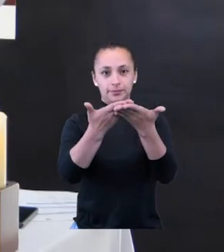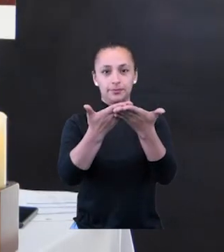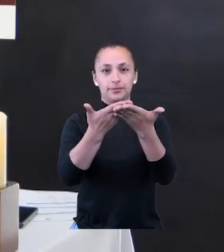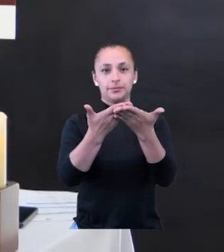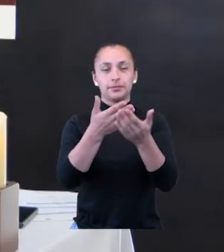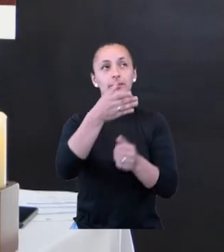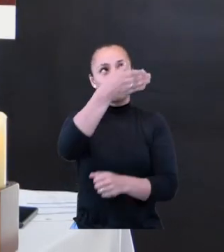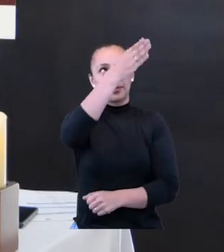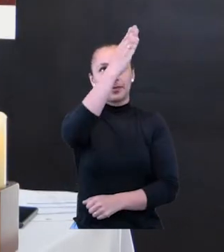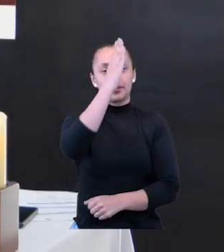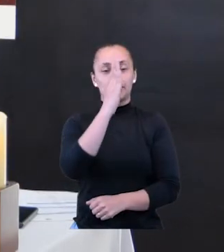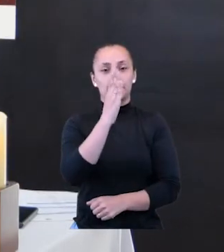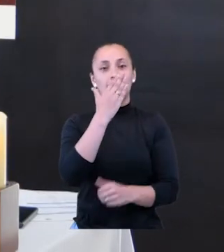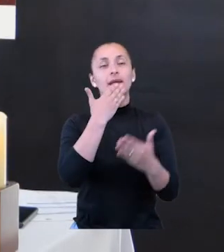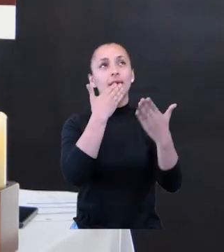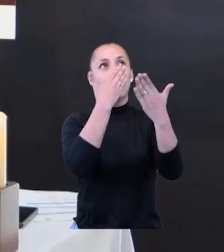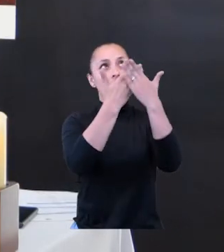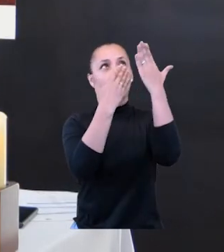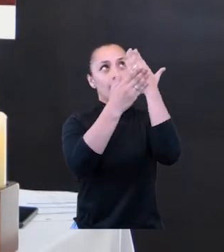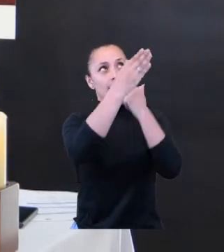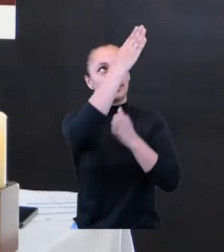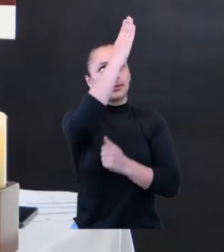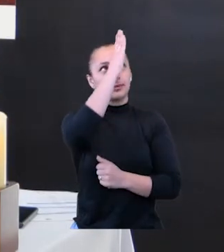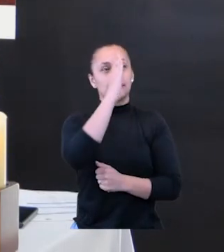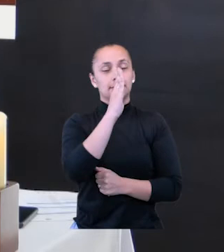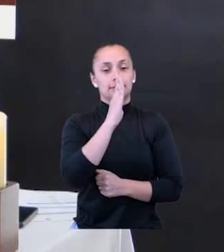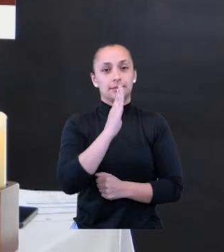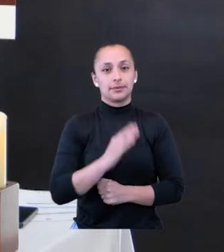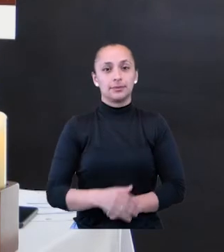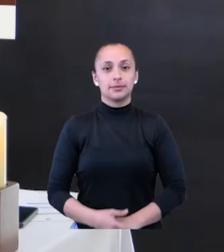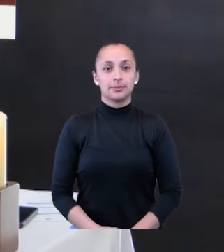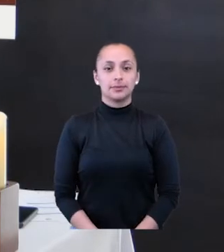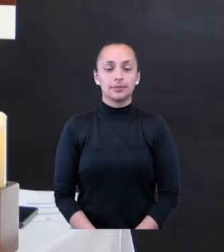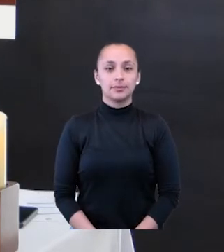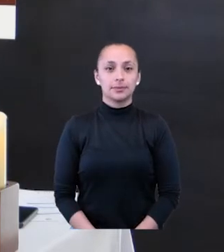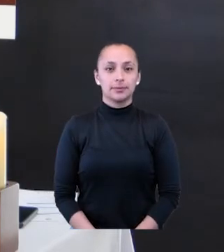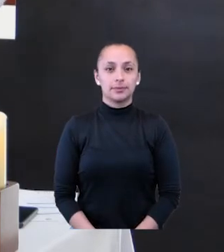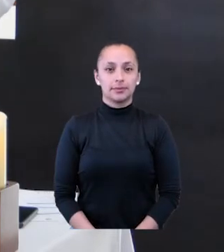demos gracias al señor nuestro dios